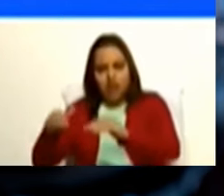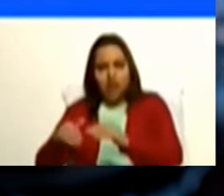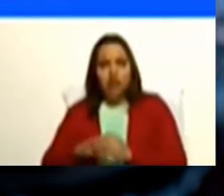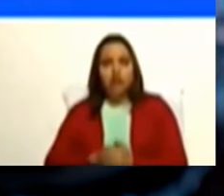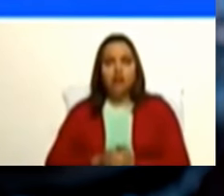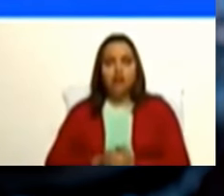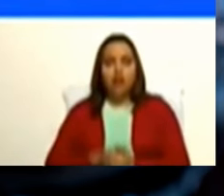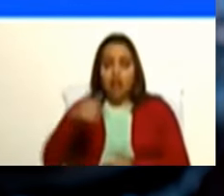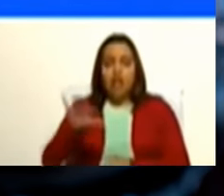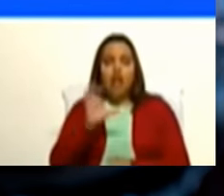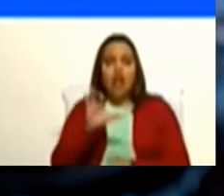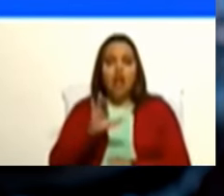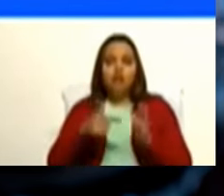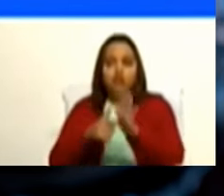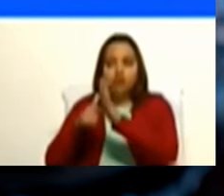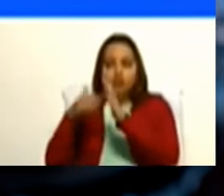desde Caracas, Venezuela.